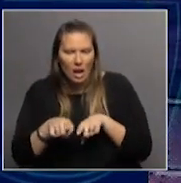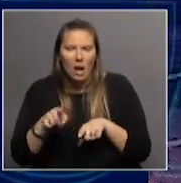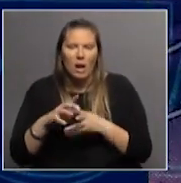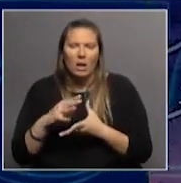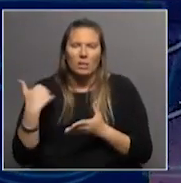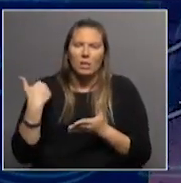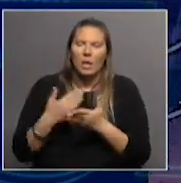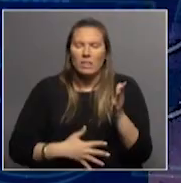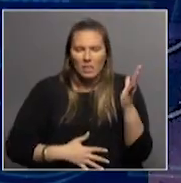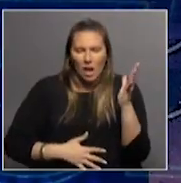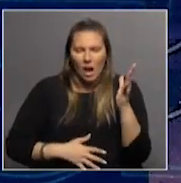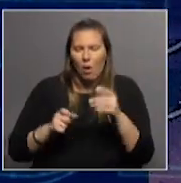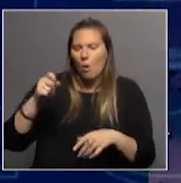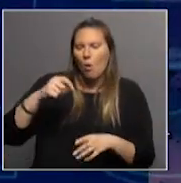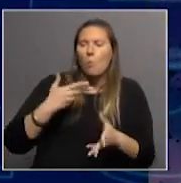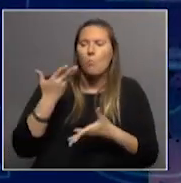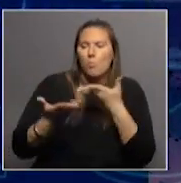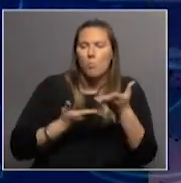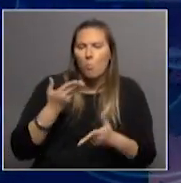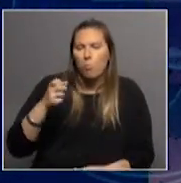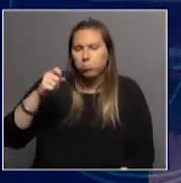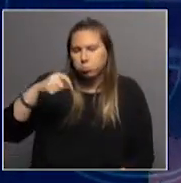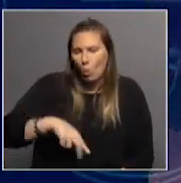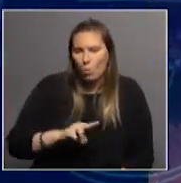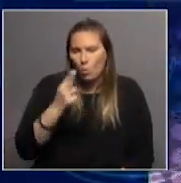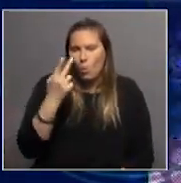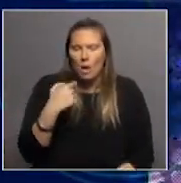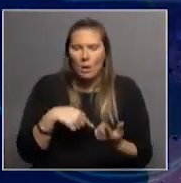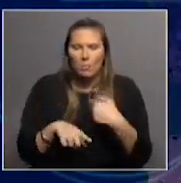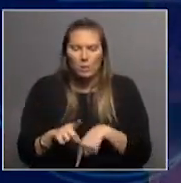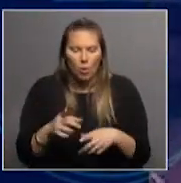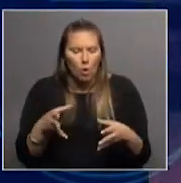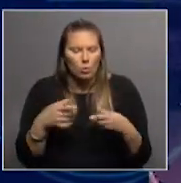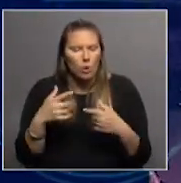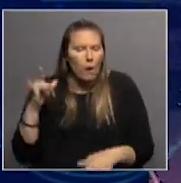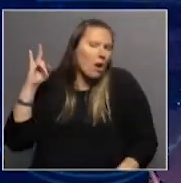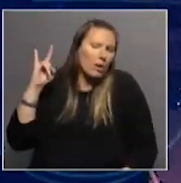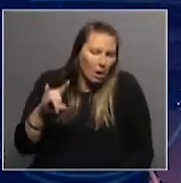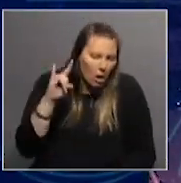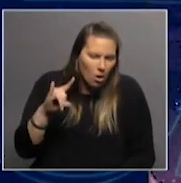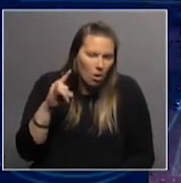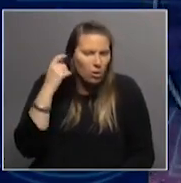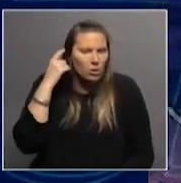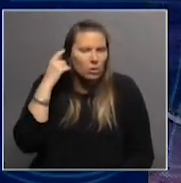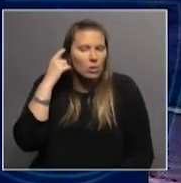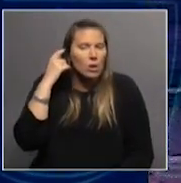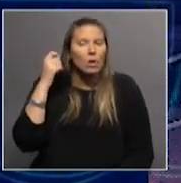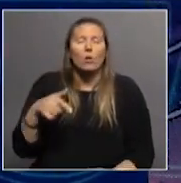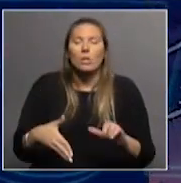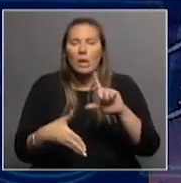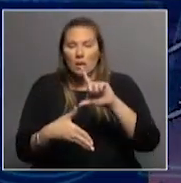tango folklore así mezclando te un poco pero maldigo fue como rockero no con el folklore latinoamericano